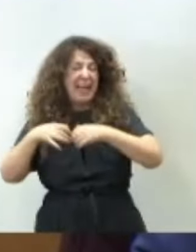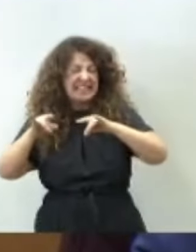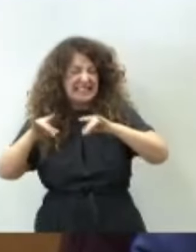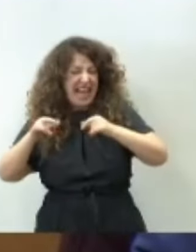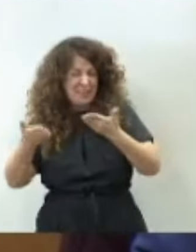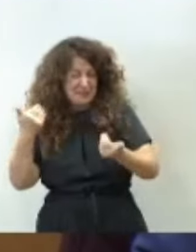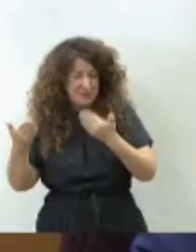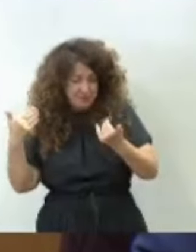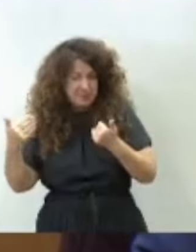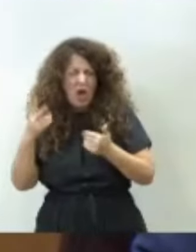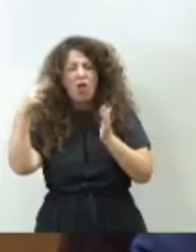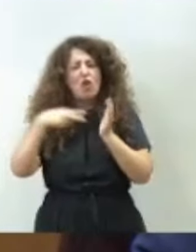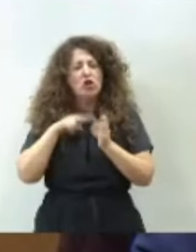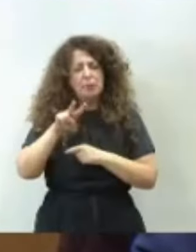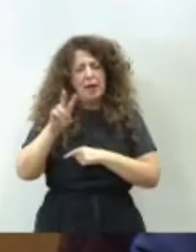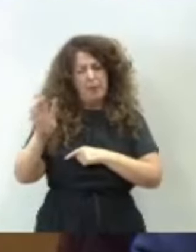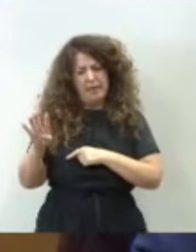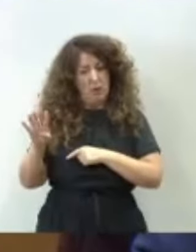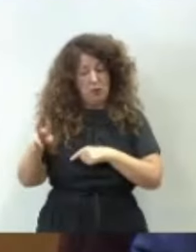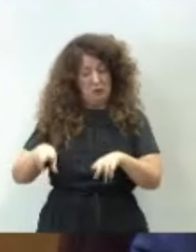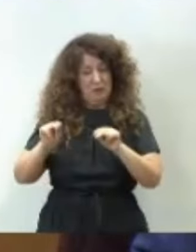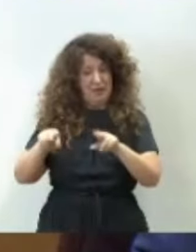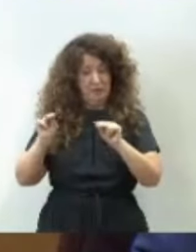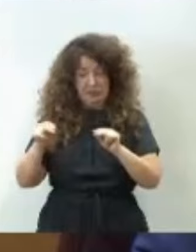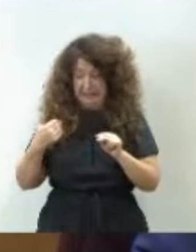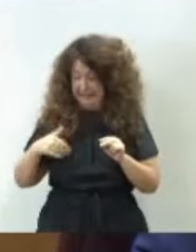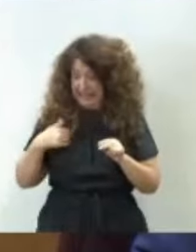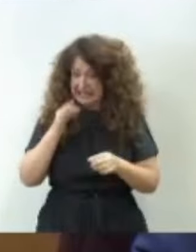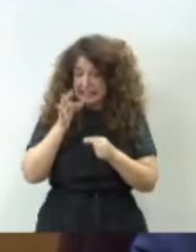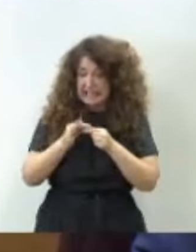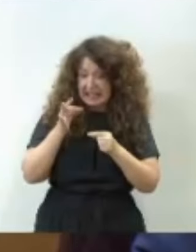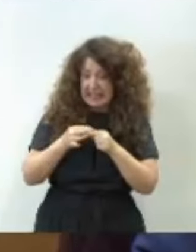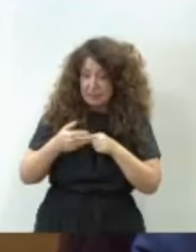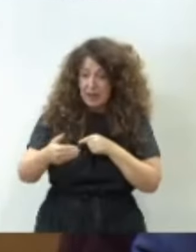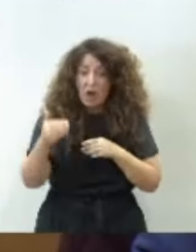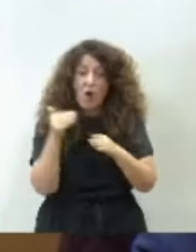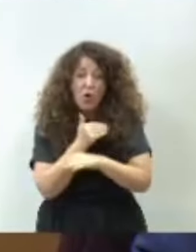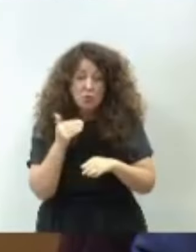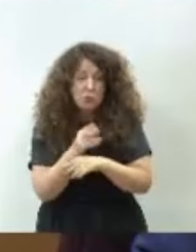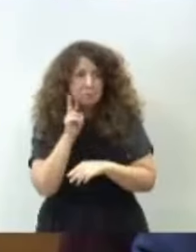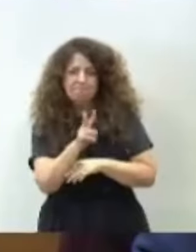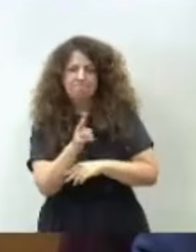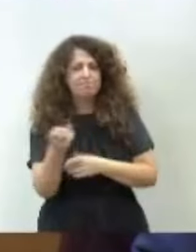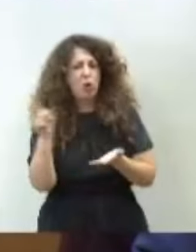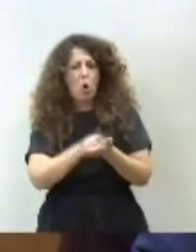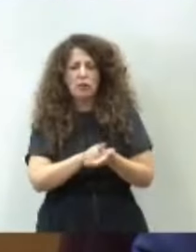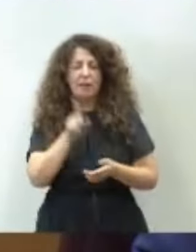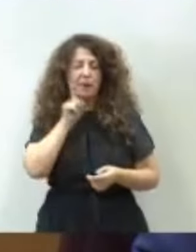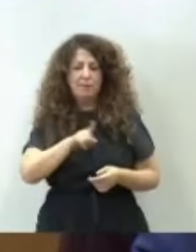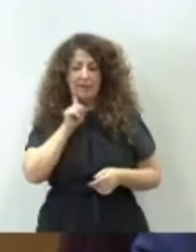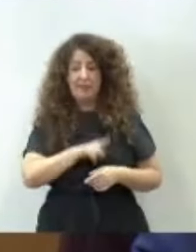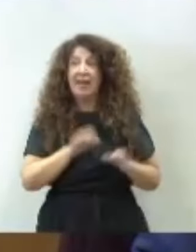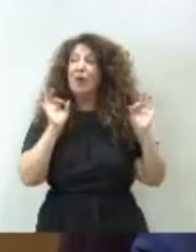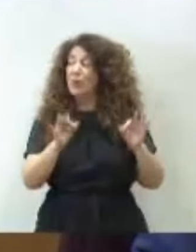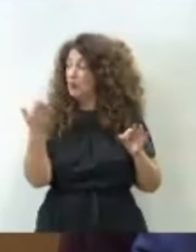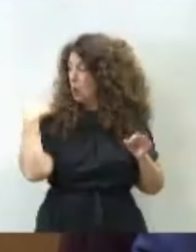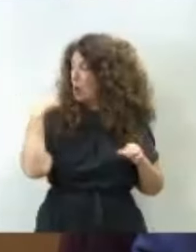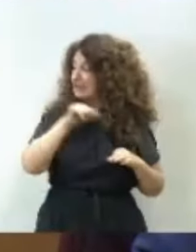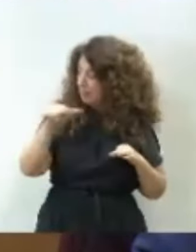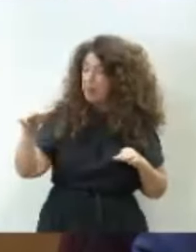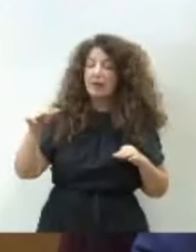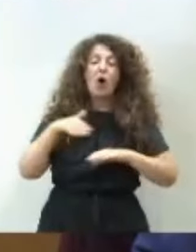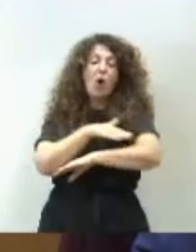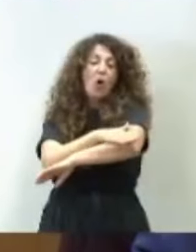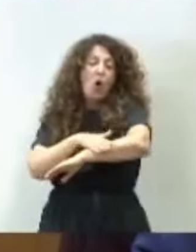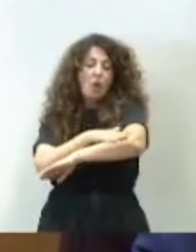Rivera, estamos en septiembre, casi en octubre. Ustedes han vuelto a mentir. Y es cierto que la semana pasada la Junta de Andalucía,